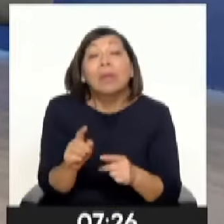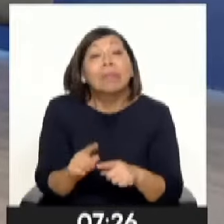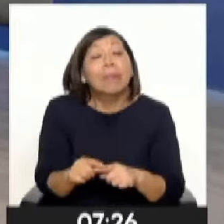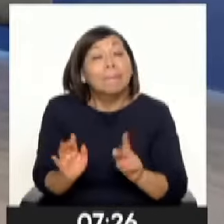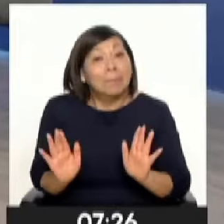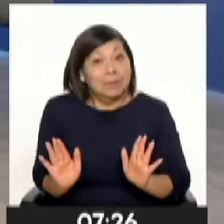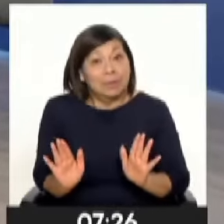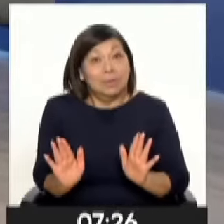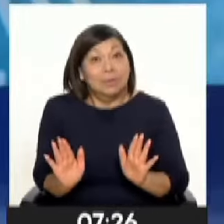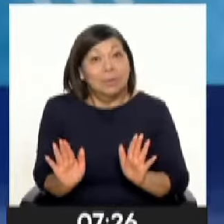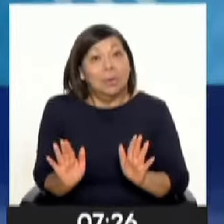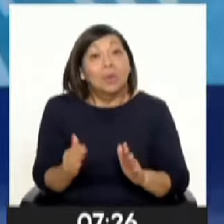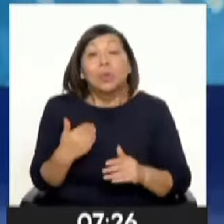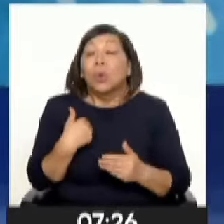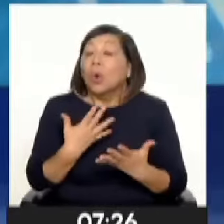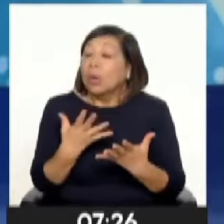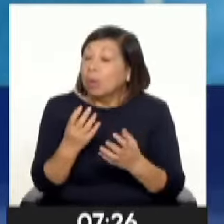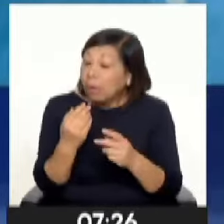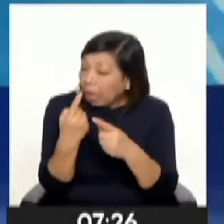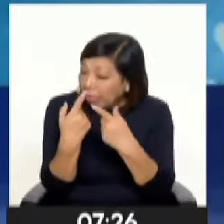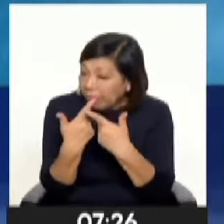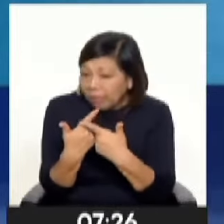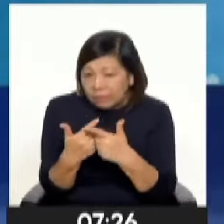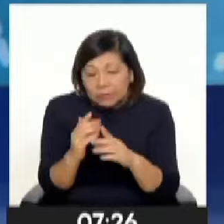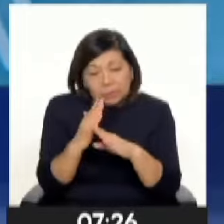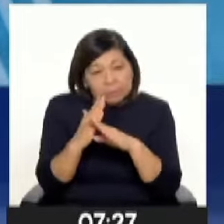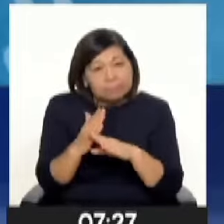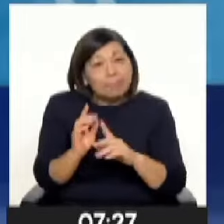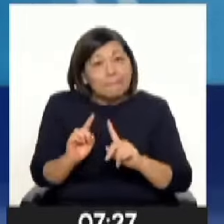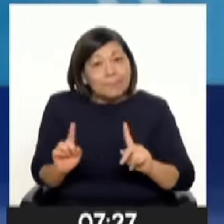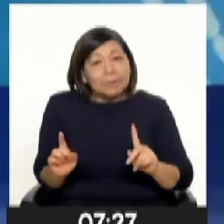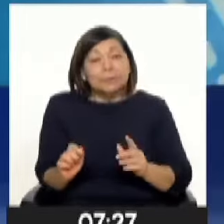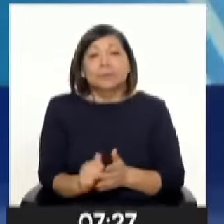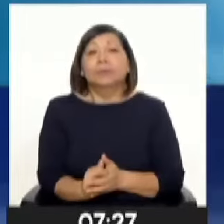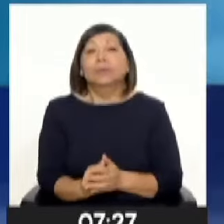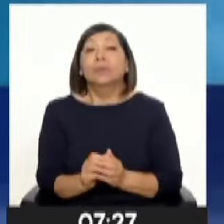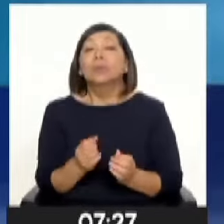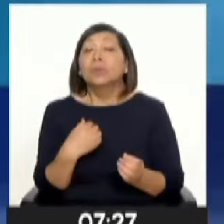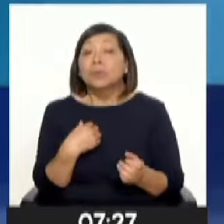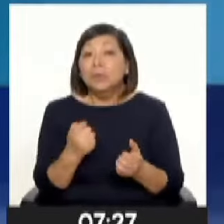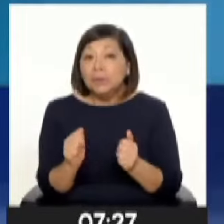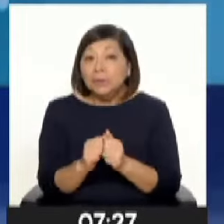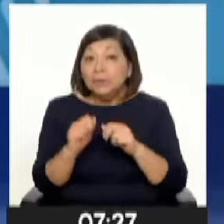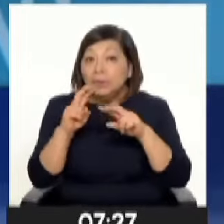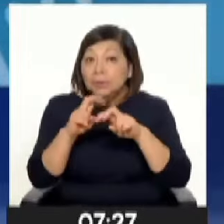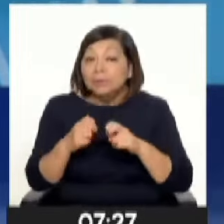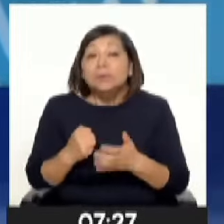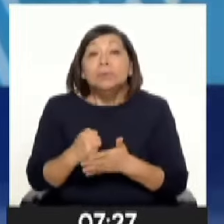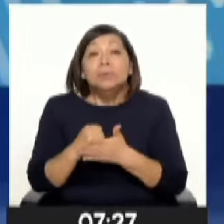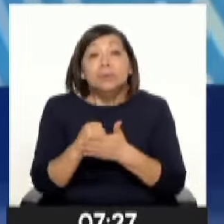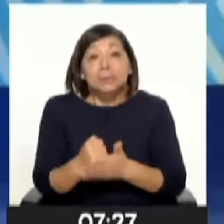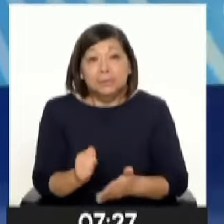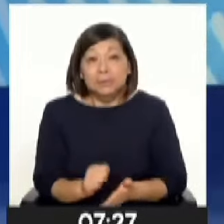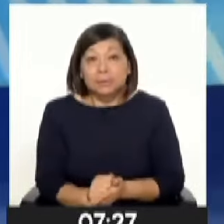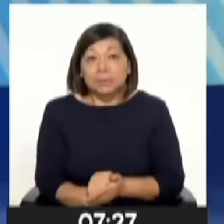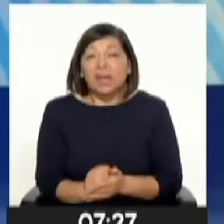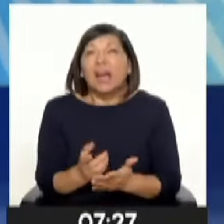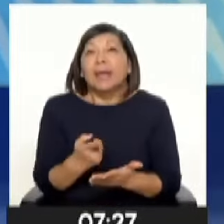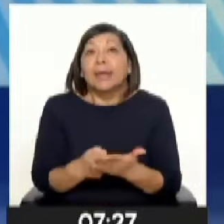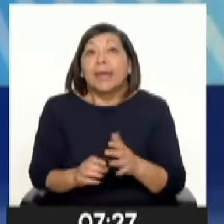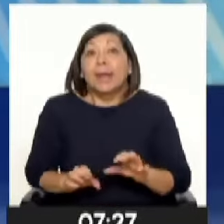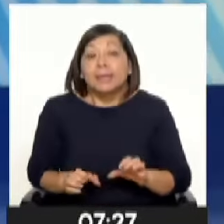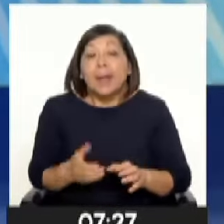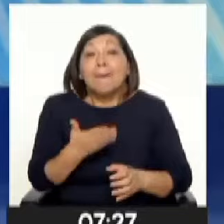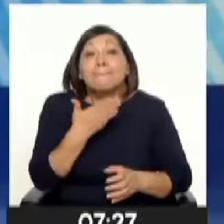Yo soy un defensor de las libertades en el contexto que con ese análisis te ayuden a tomar